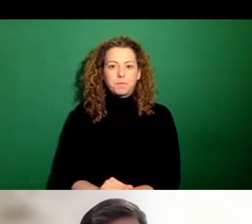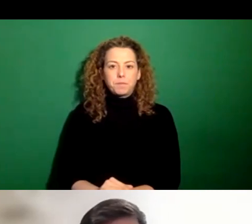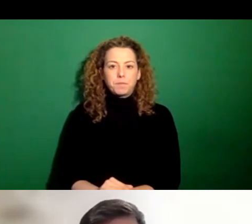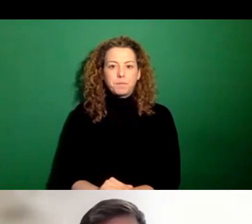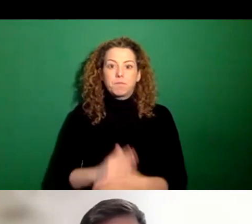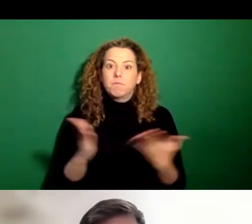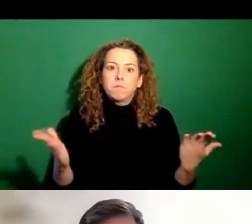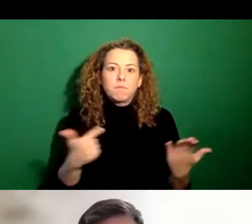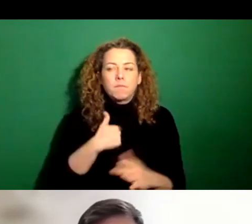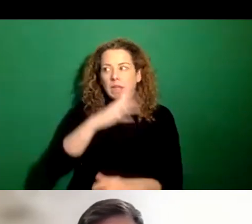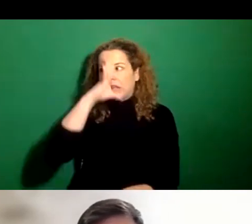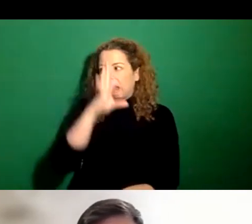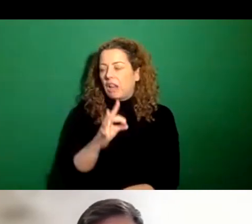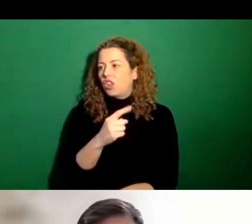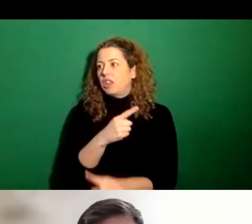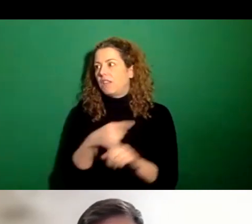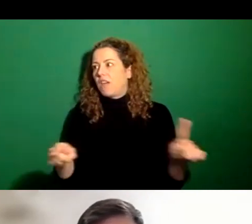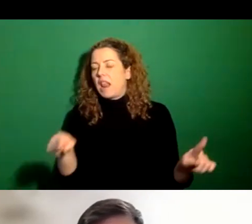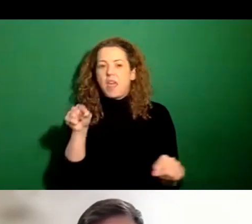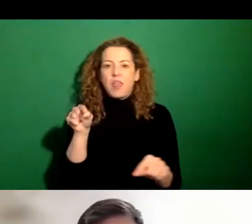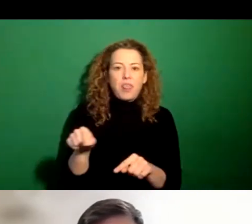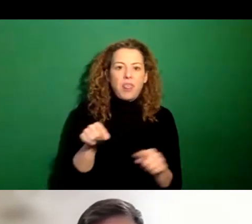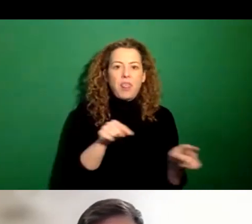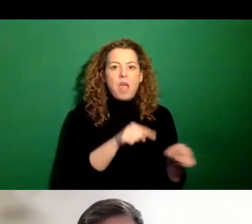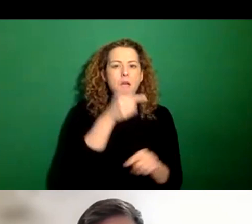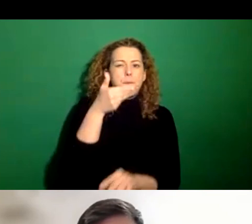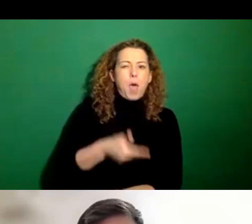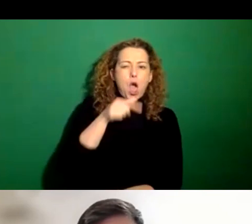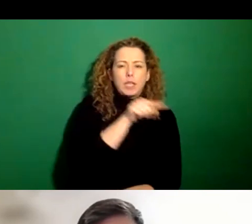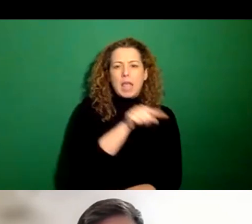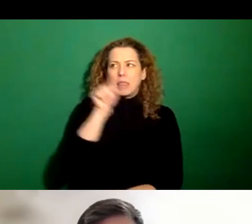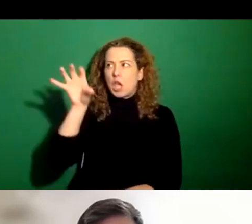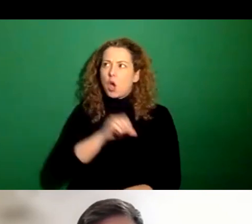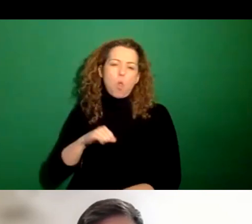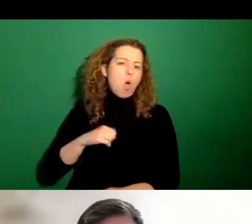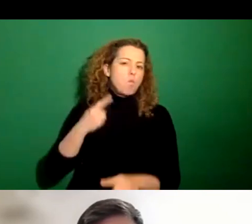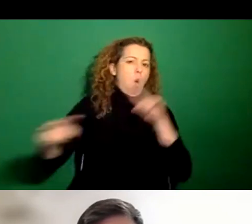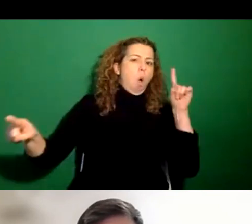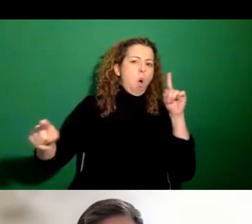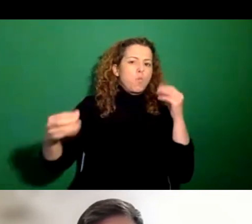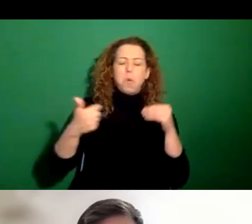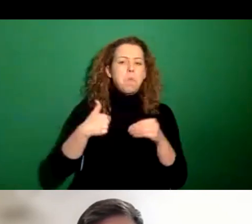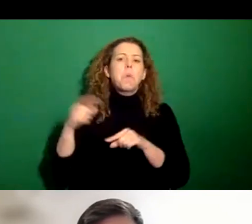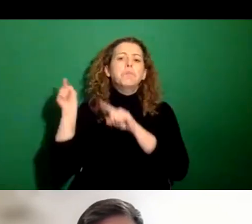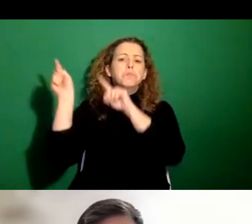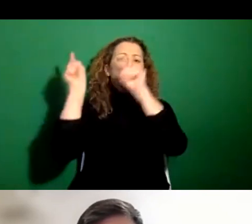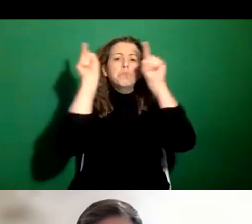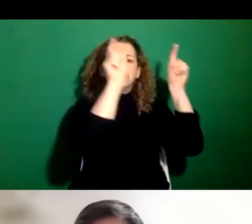Yo no creo que haya diferencias que sean muy importantes entre distintas comunidades. Yo viajo por todas las